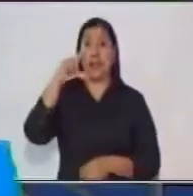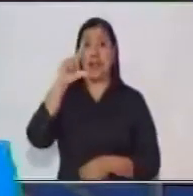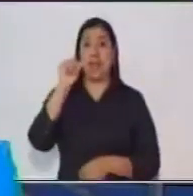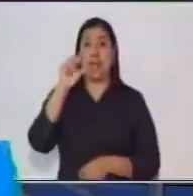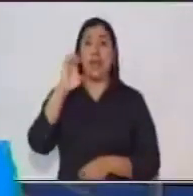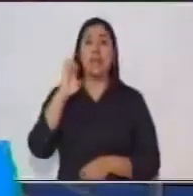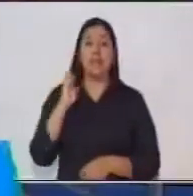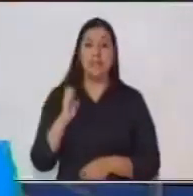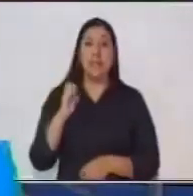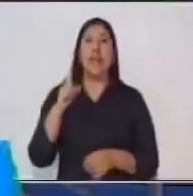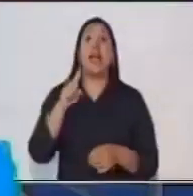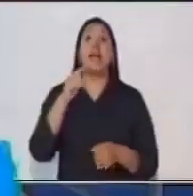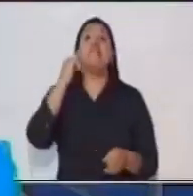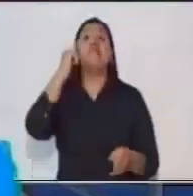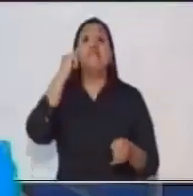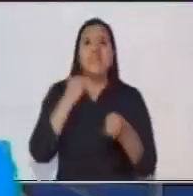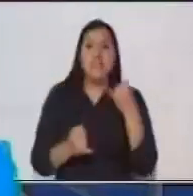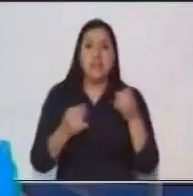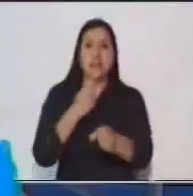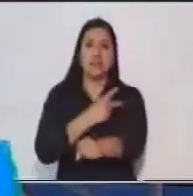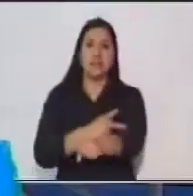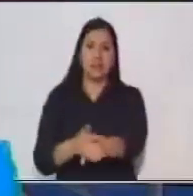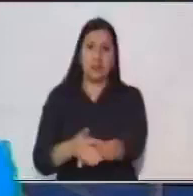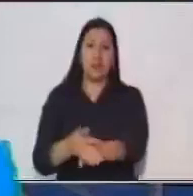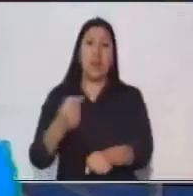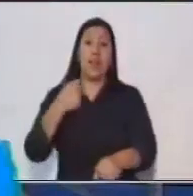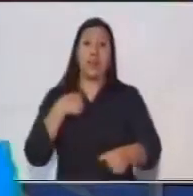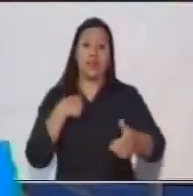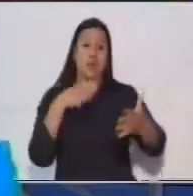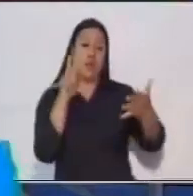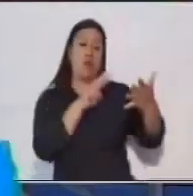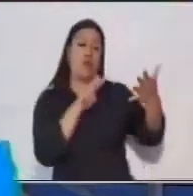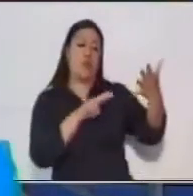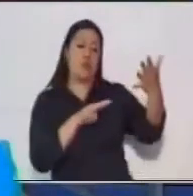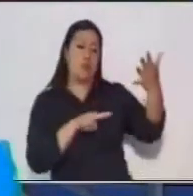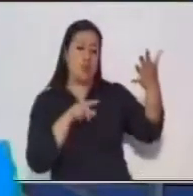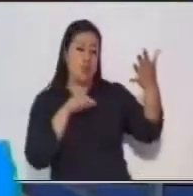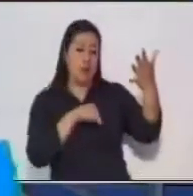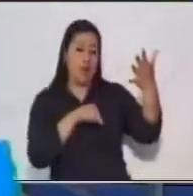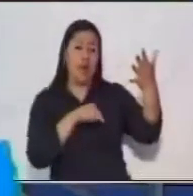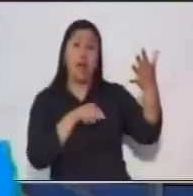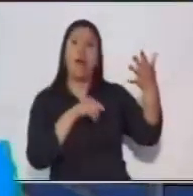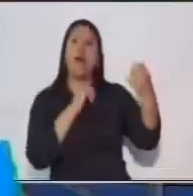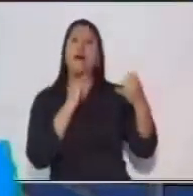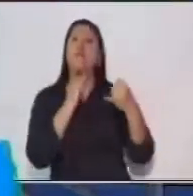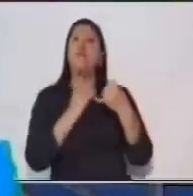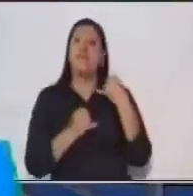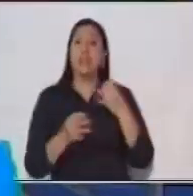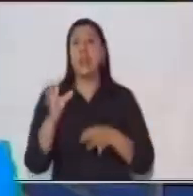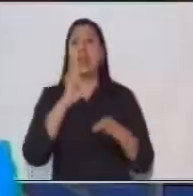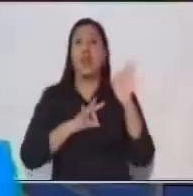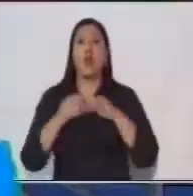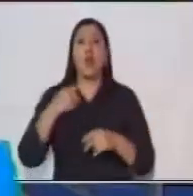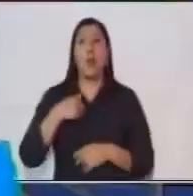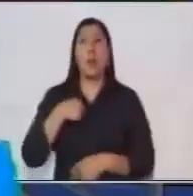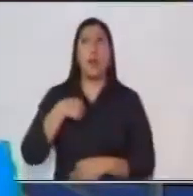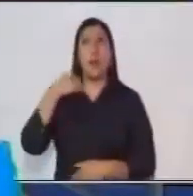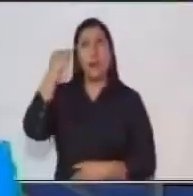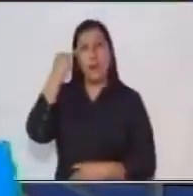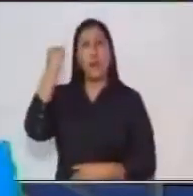que estoy leyendo, o bien pude haber redactado, pudo ser invento de